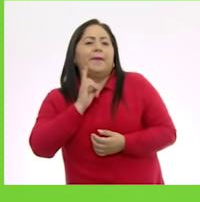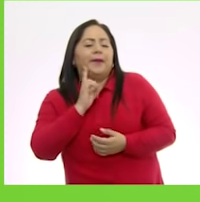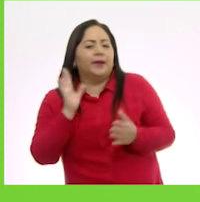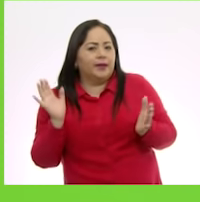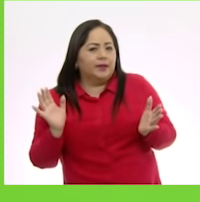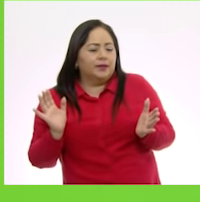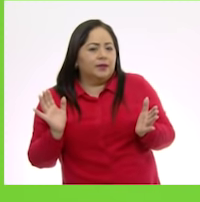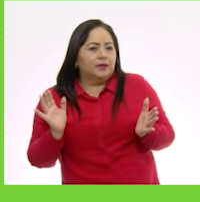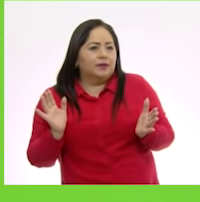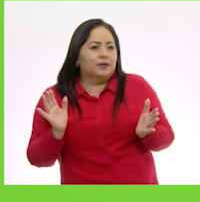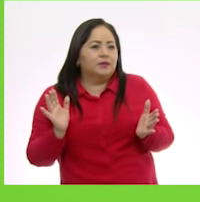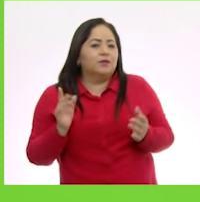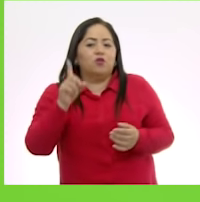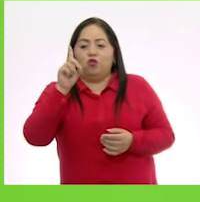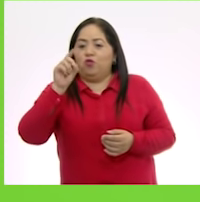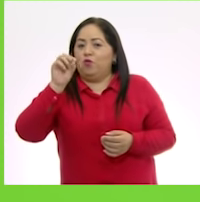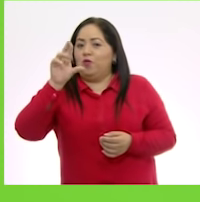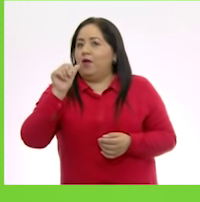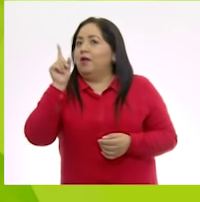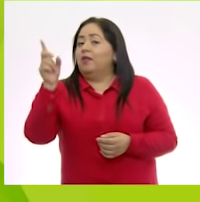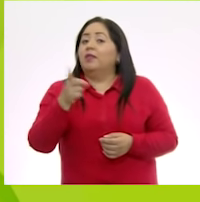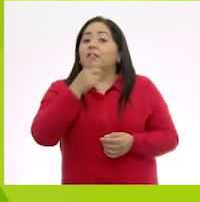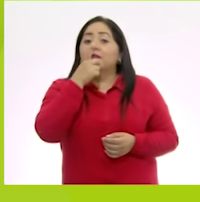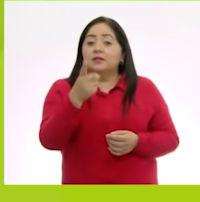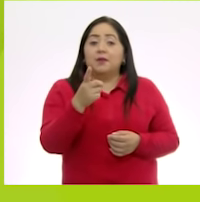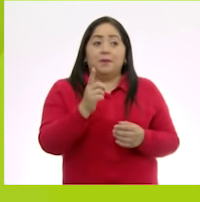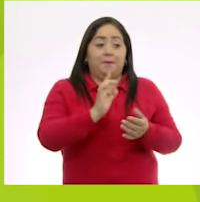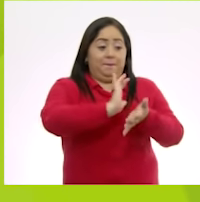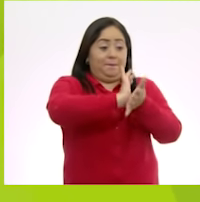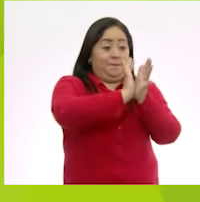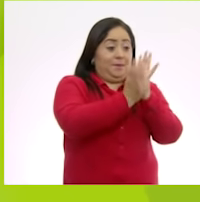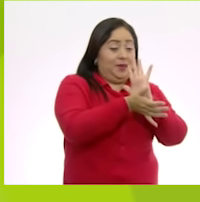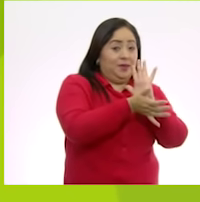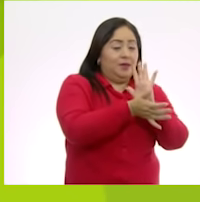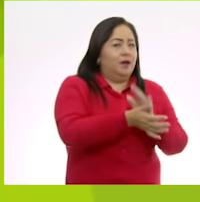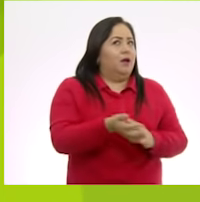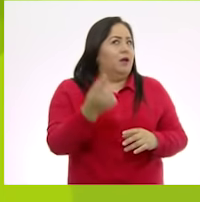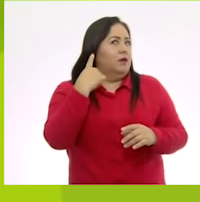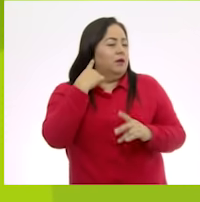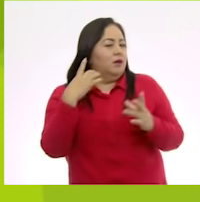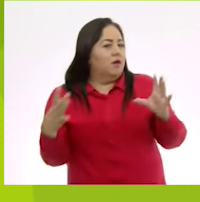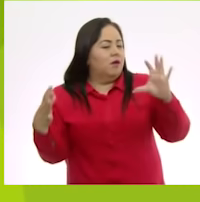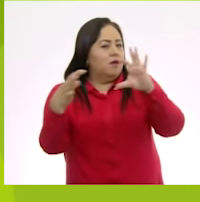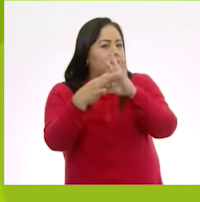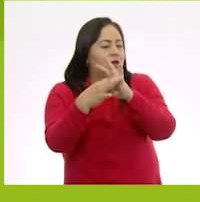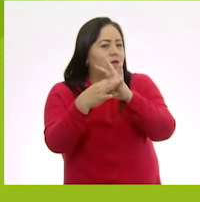ver, Dora nos comparte que piña rima con...